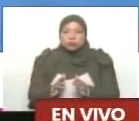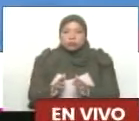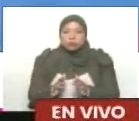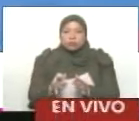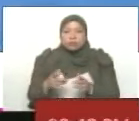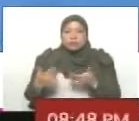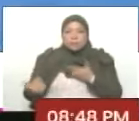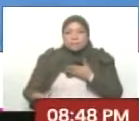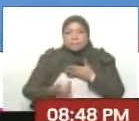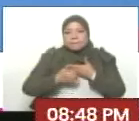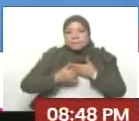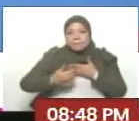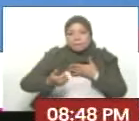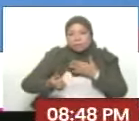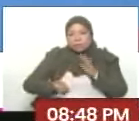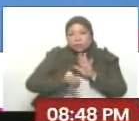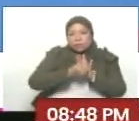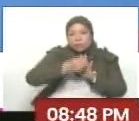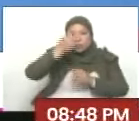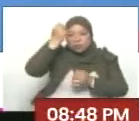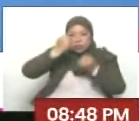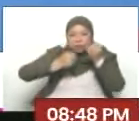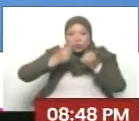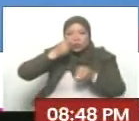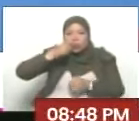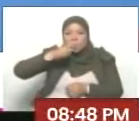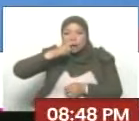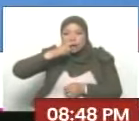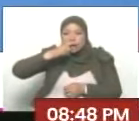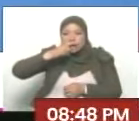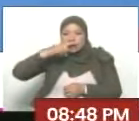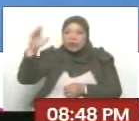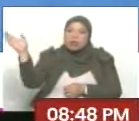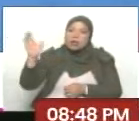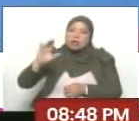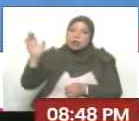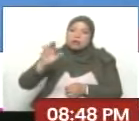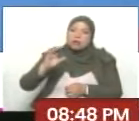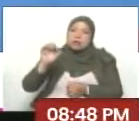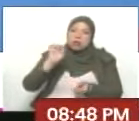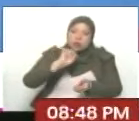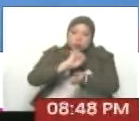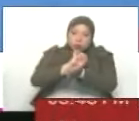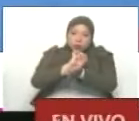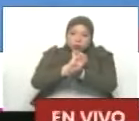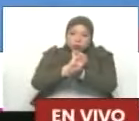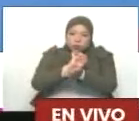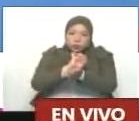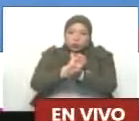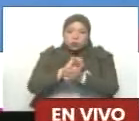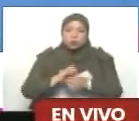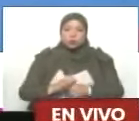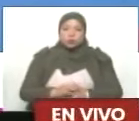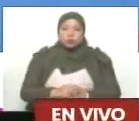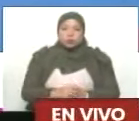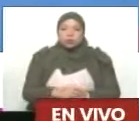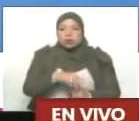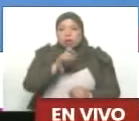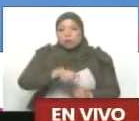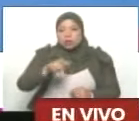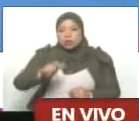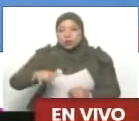intento de atentado terrorista contra Nicolás Maduro en Caracas, capturado. Los